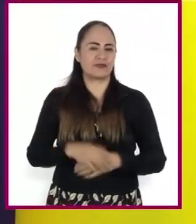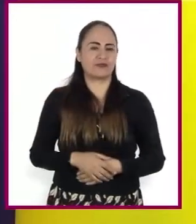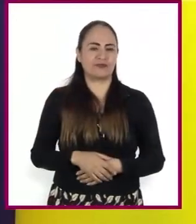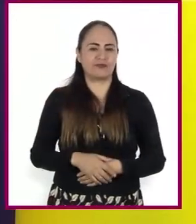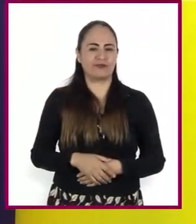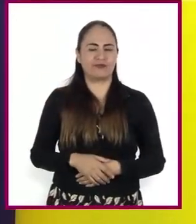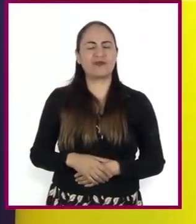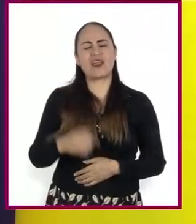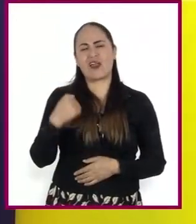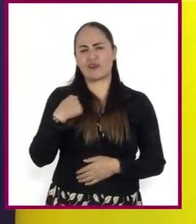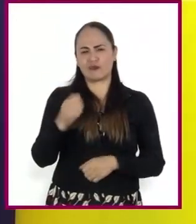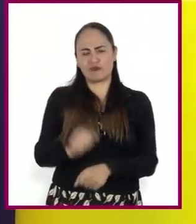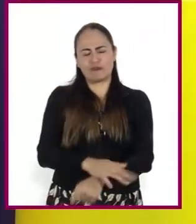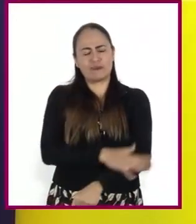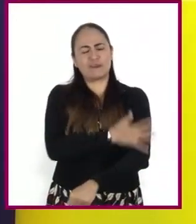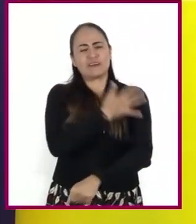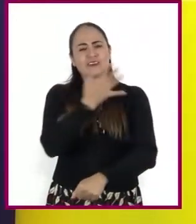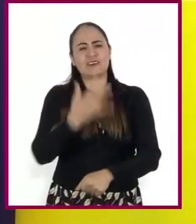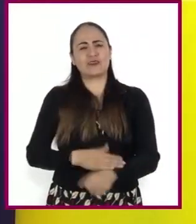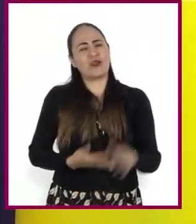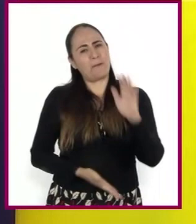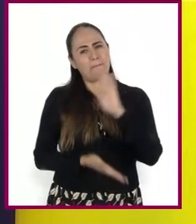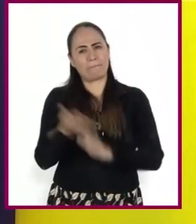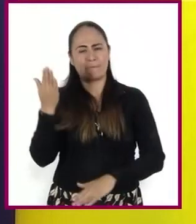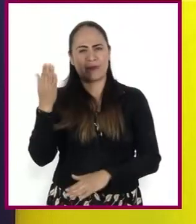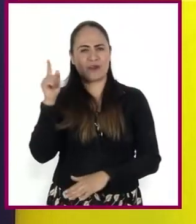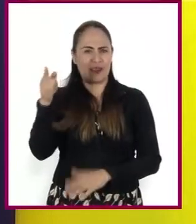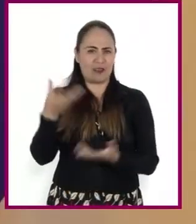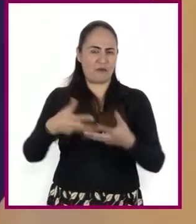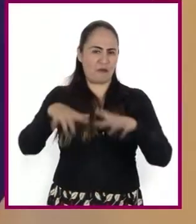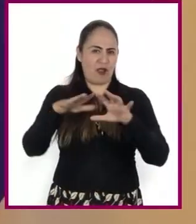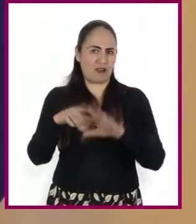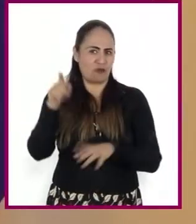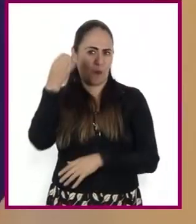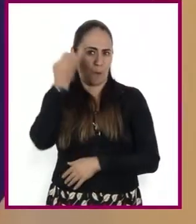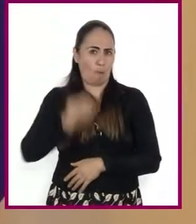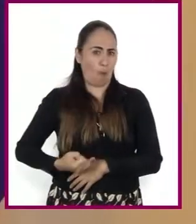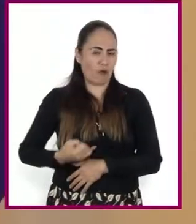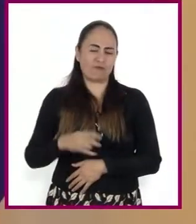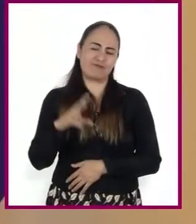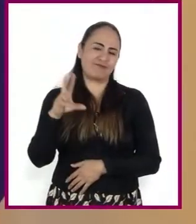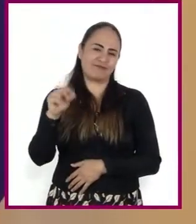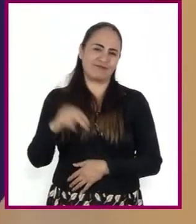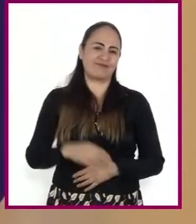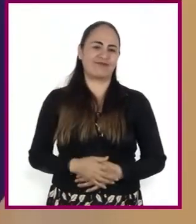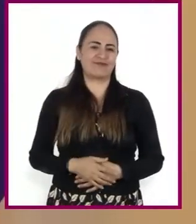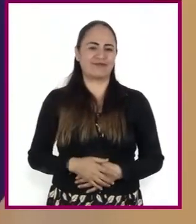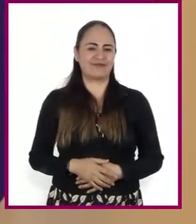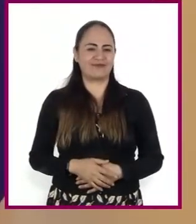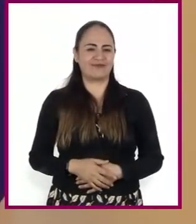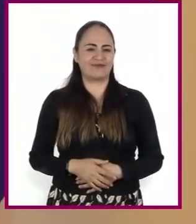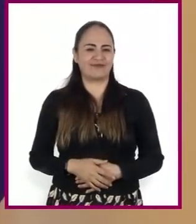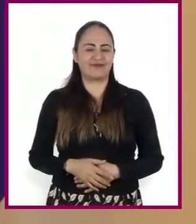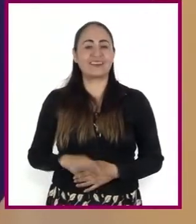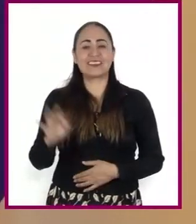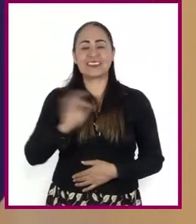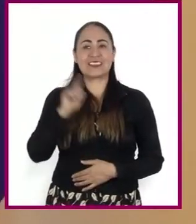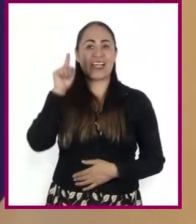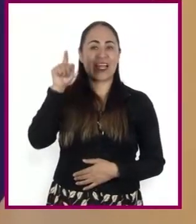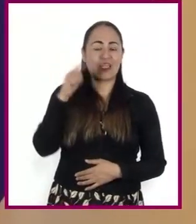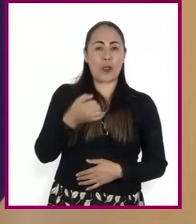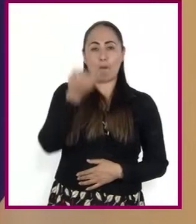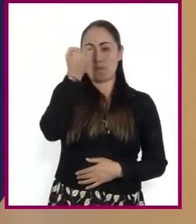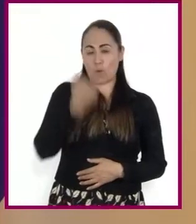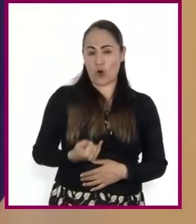Ay, ya me había emocionado, casi hago mis maletas para irme a vivir a Marte. Si fuéramos hacernos más delgadas,